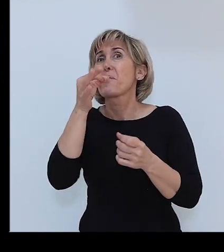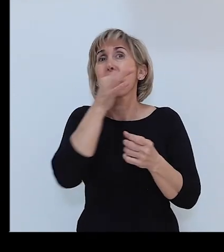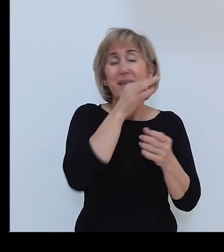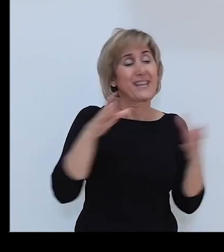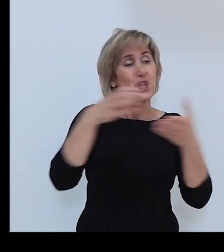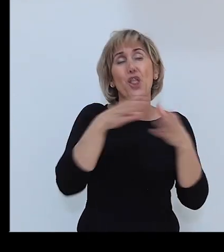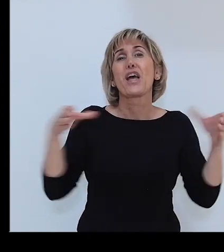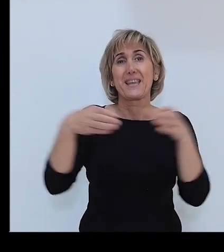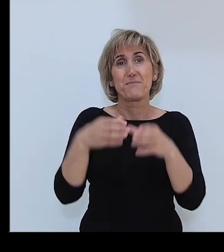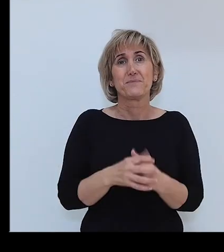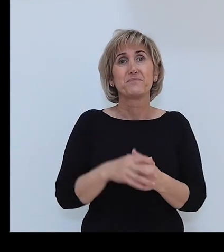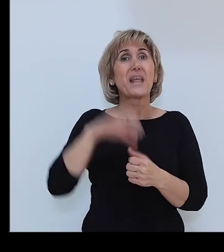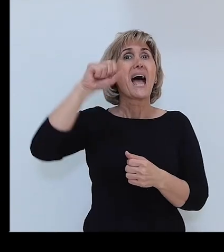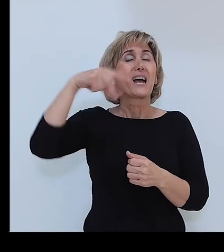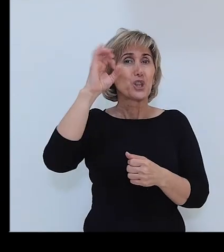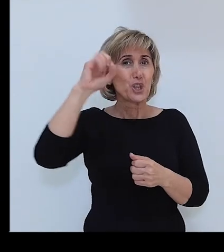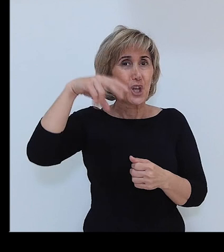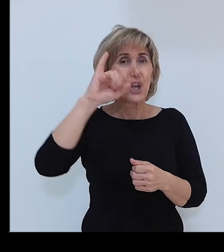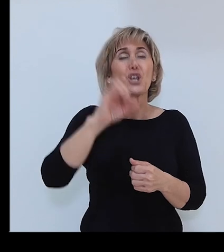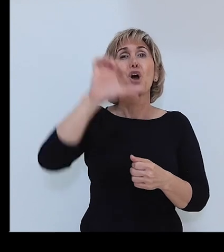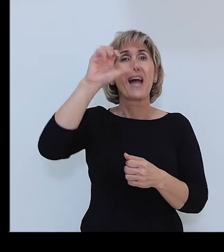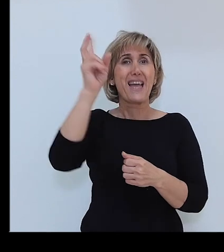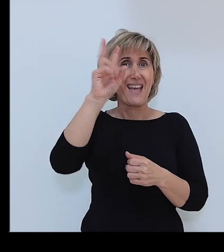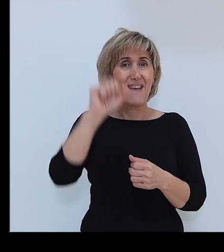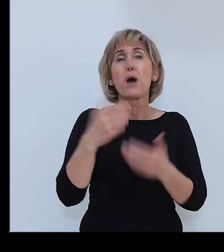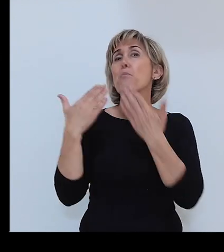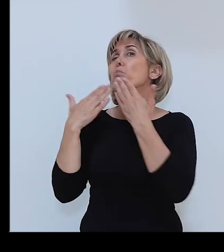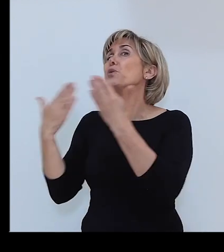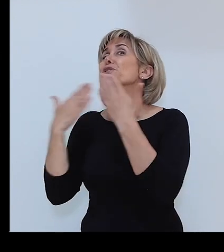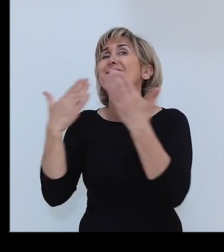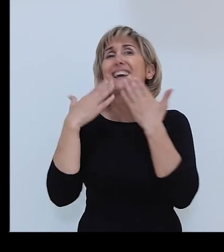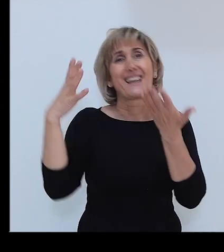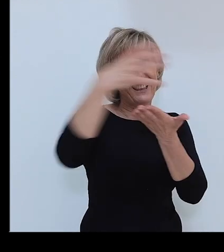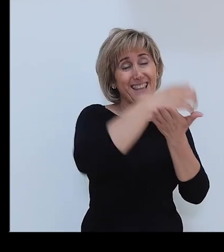de Fundación Pública Centro de Estudios Andaluces, y gracias a nuestras